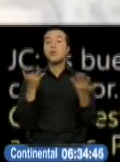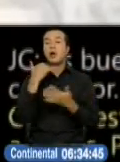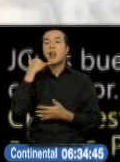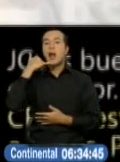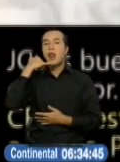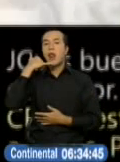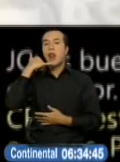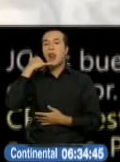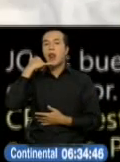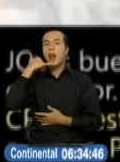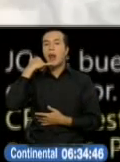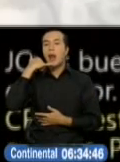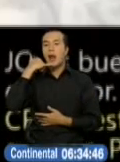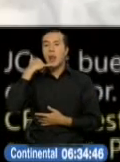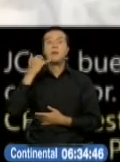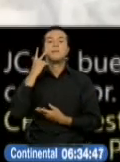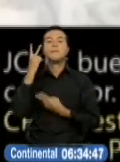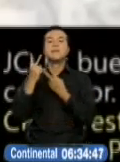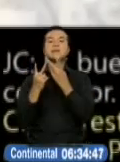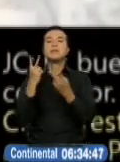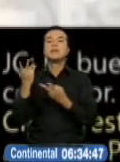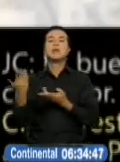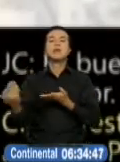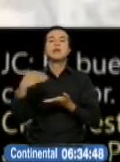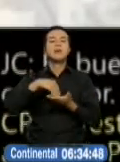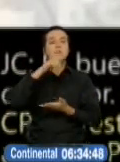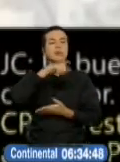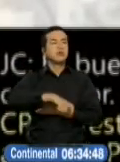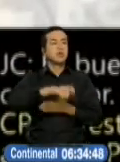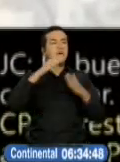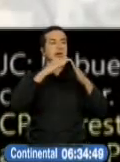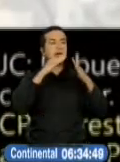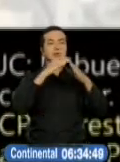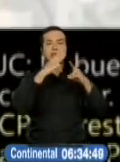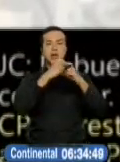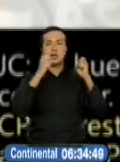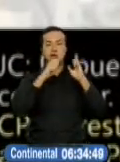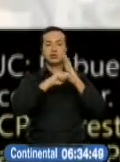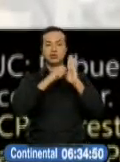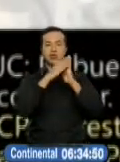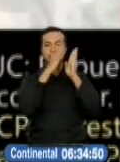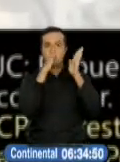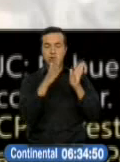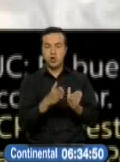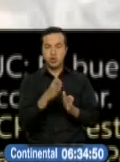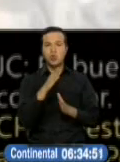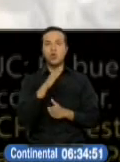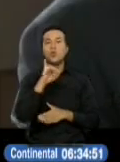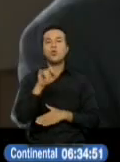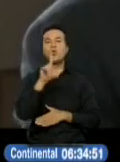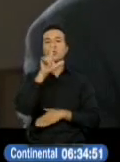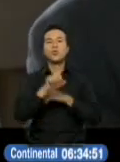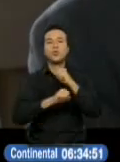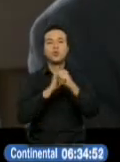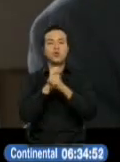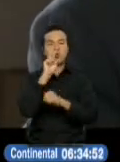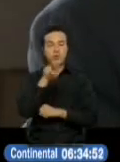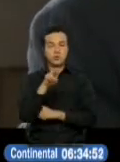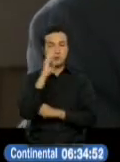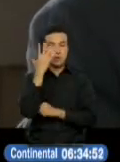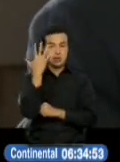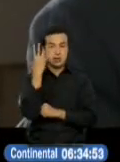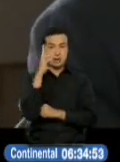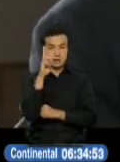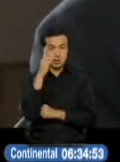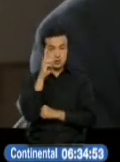llamada telefónica y a una visita de Conceição a la casa del ex contralor en julio de 2016. Según la